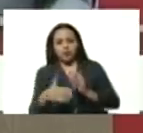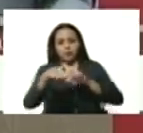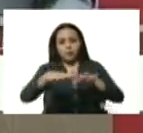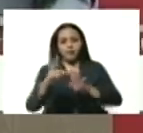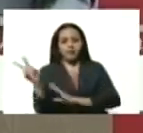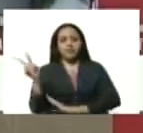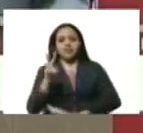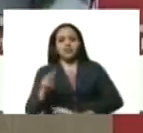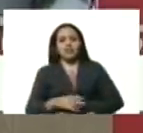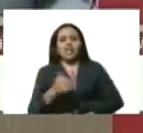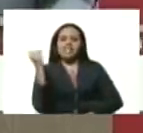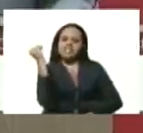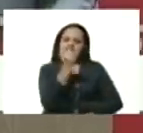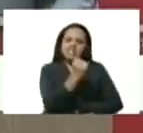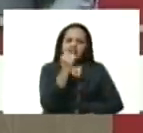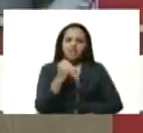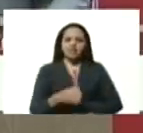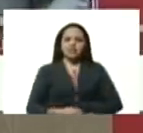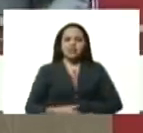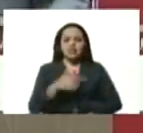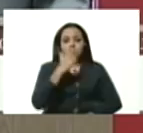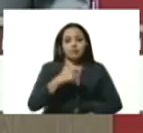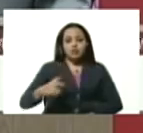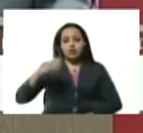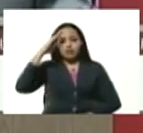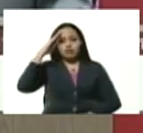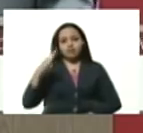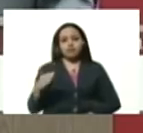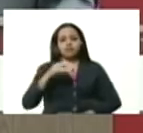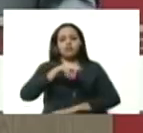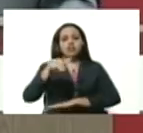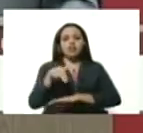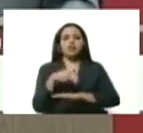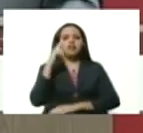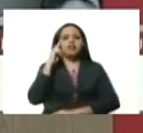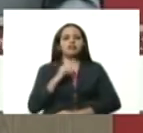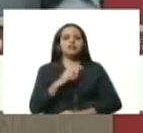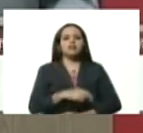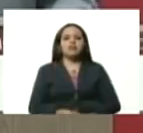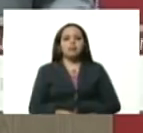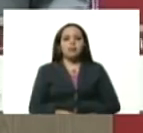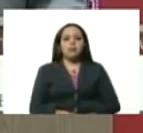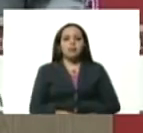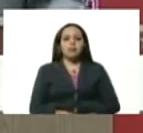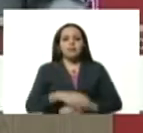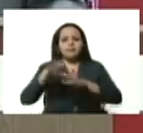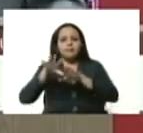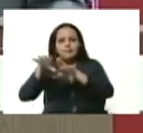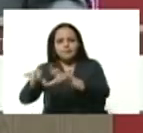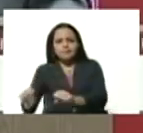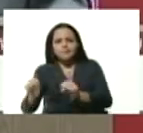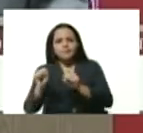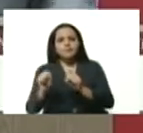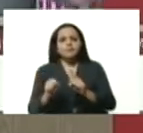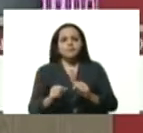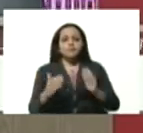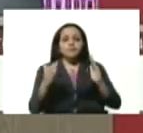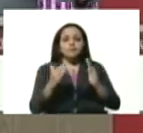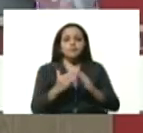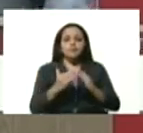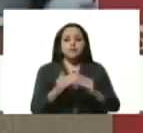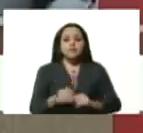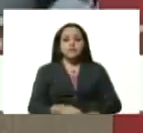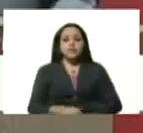Venezuela y asesinar efectivos de la Fuerza Armada Nacional Bolivariana, asaltar el Palacio de Miraflores, asaltar el